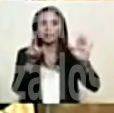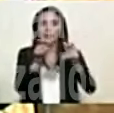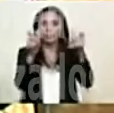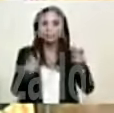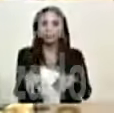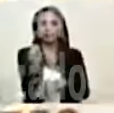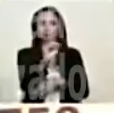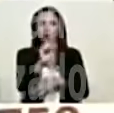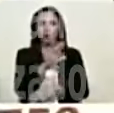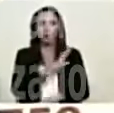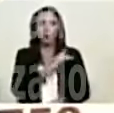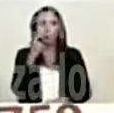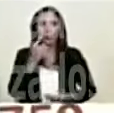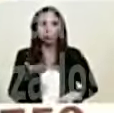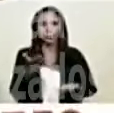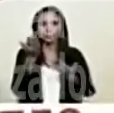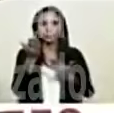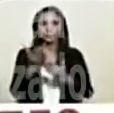2.424.286 vehículos.